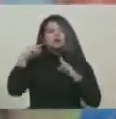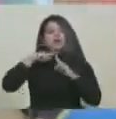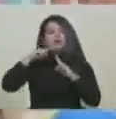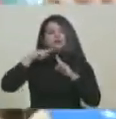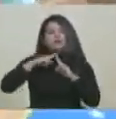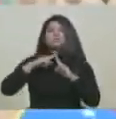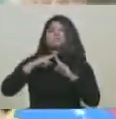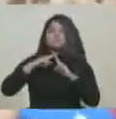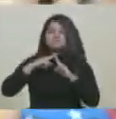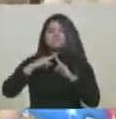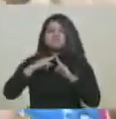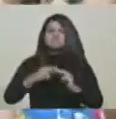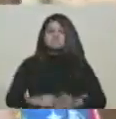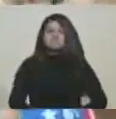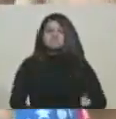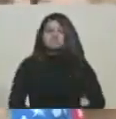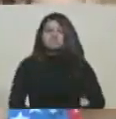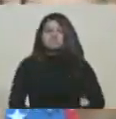Táchira.